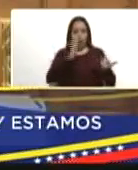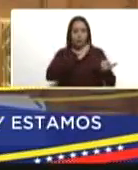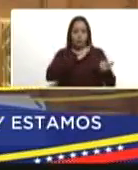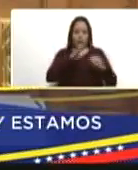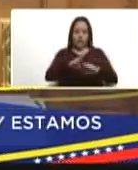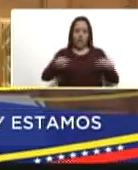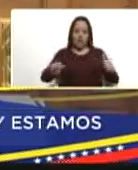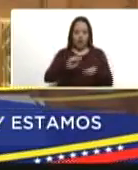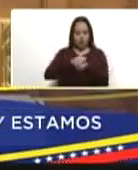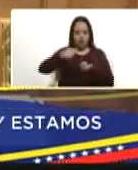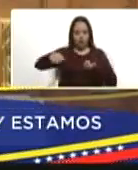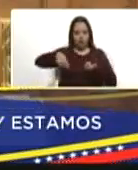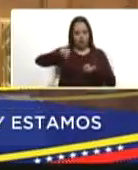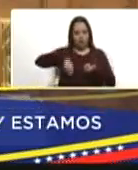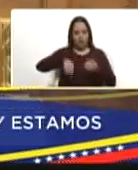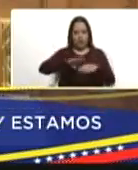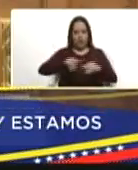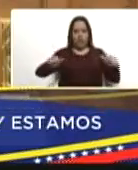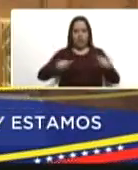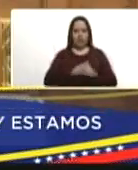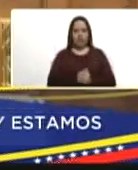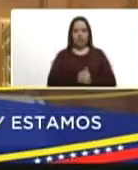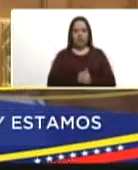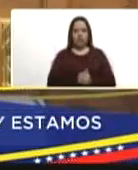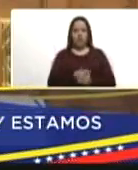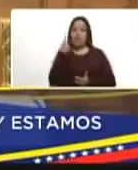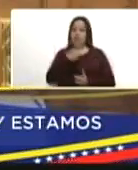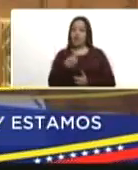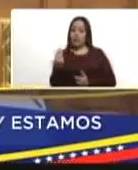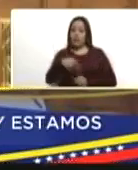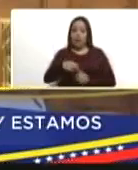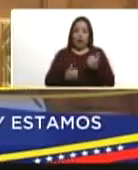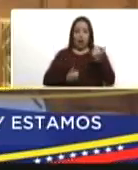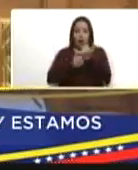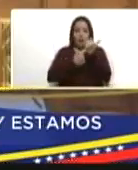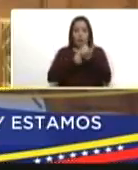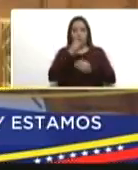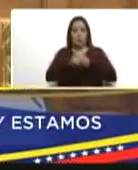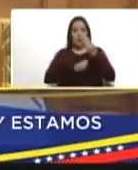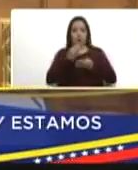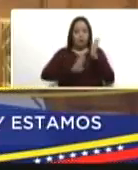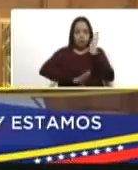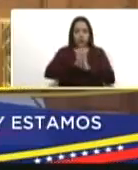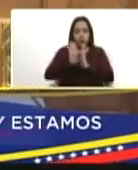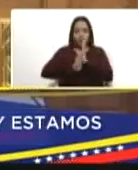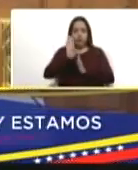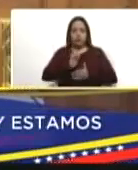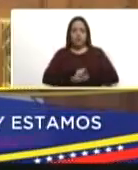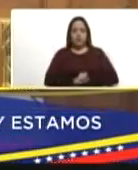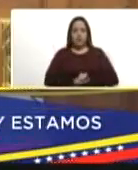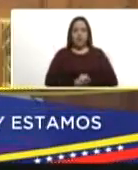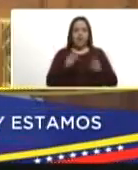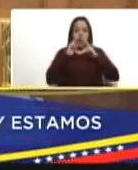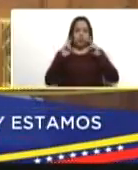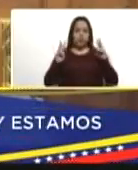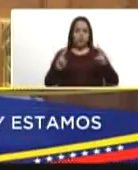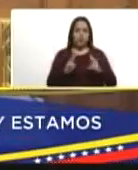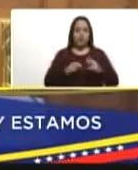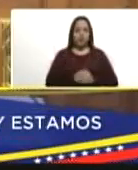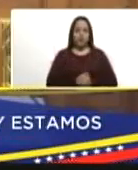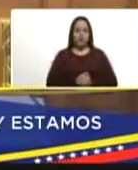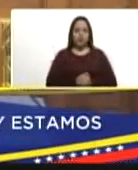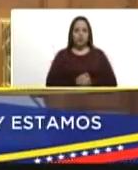su título y cada vez deben tener más apoyo para producir en la visión productiva